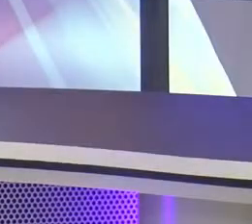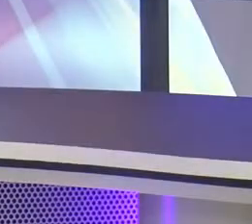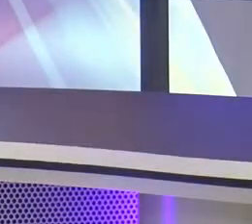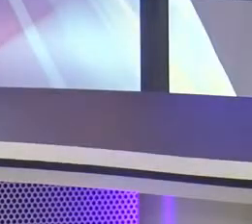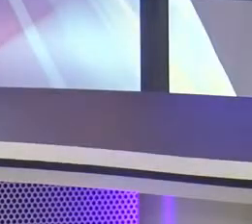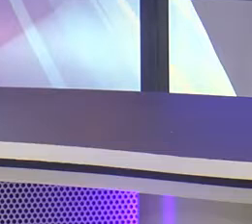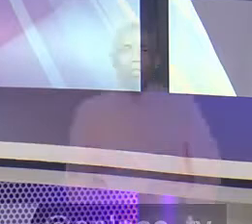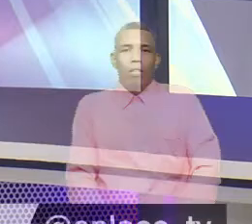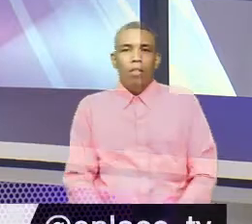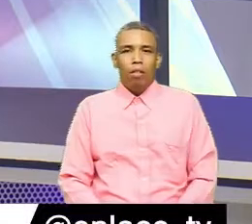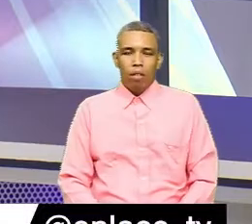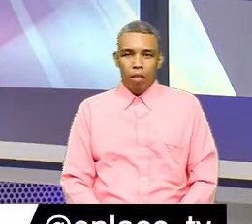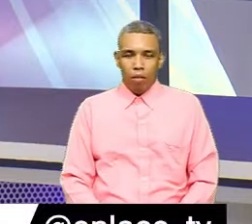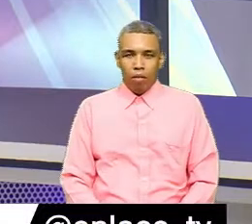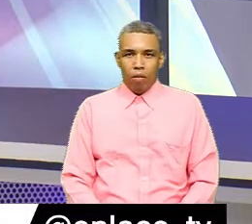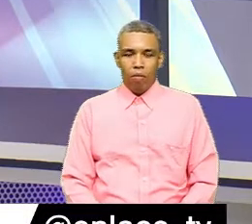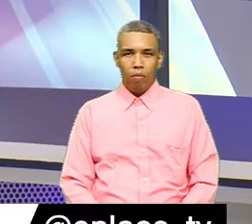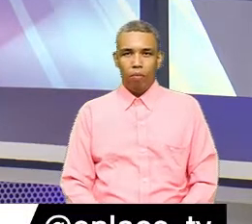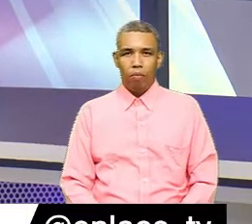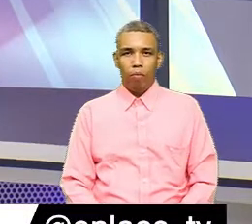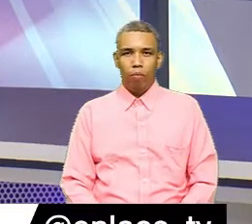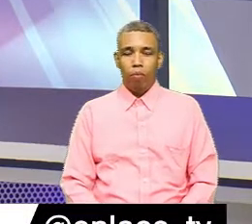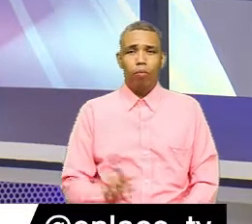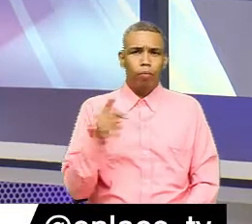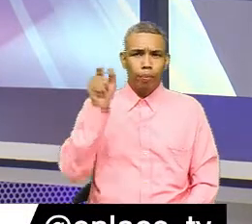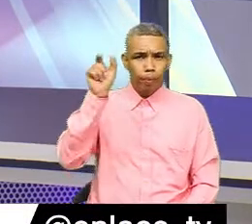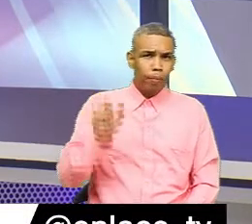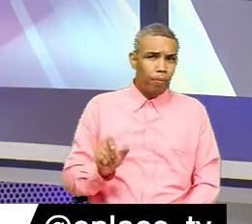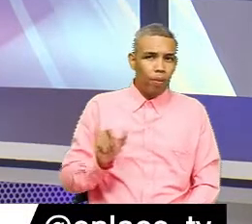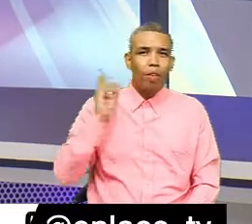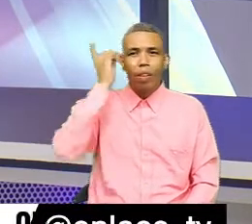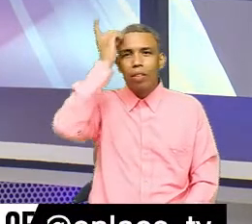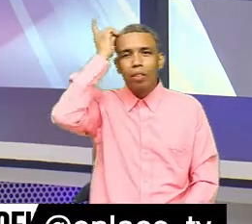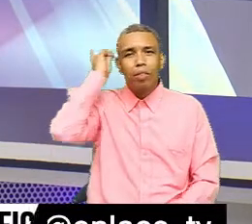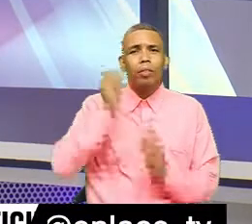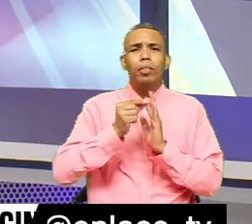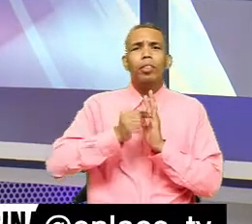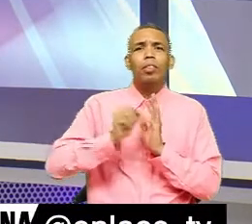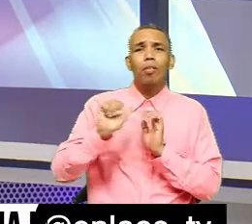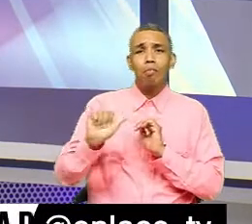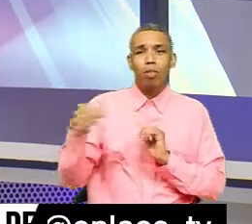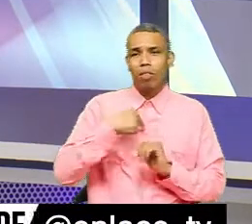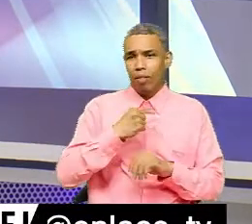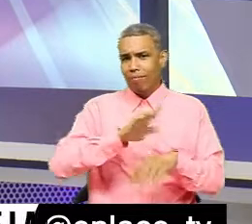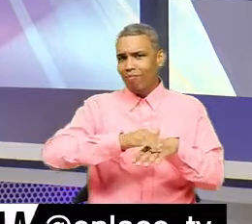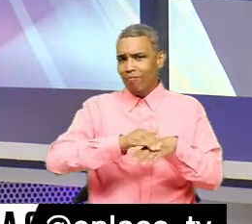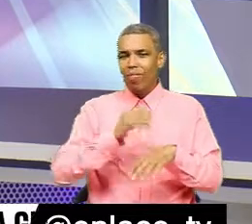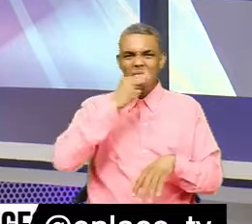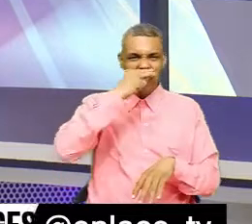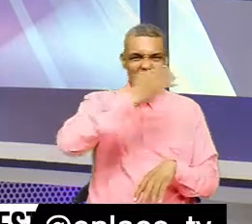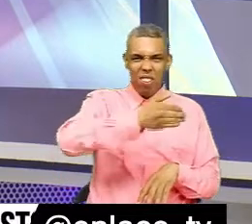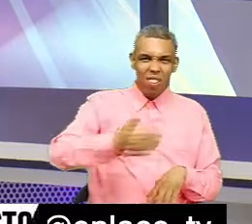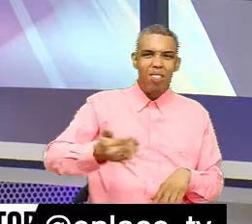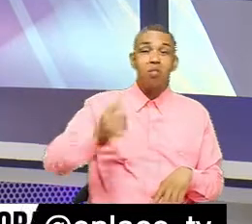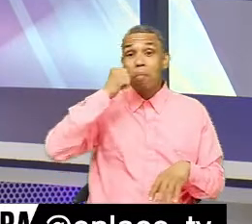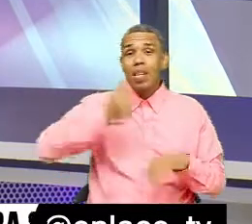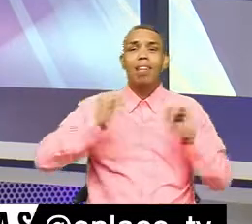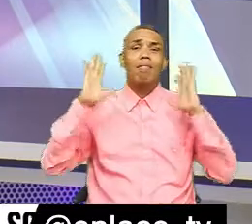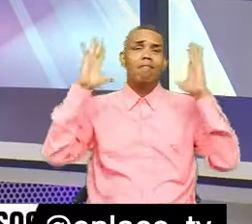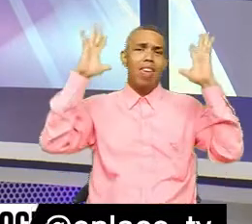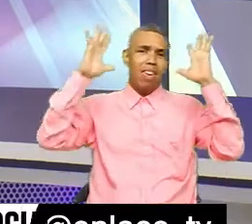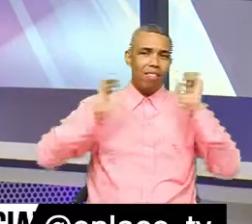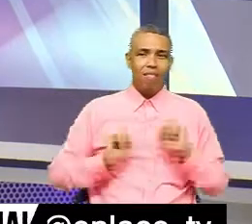La gestora social del municipio, Mariluz Núñez, invita para este domingo a la celebración del Día de los Niños. A esta población se espera en una gran jornada